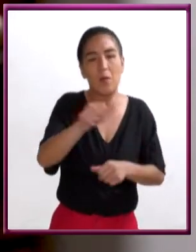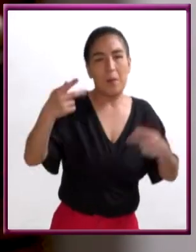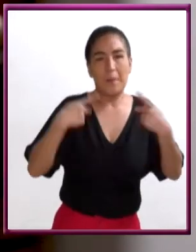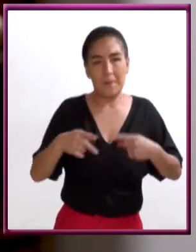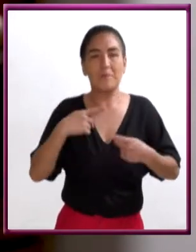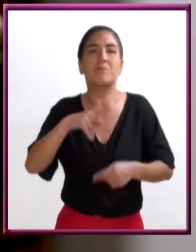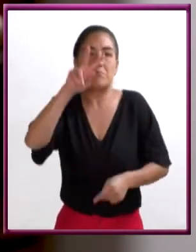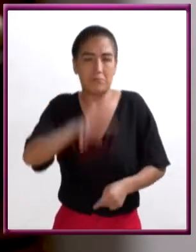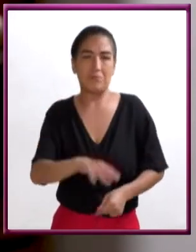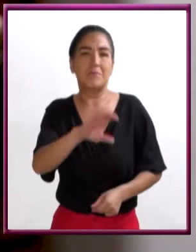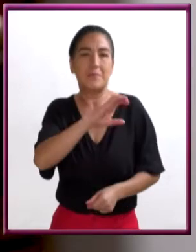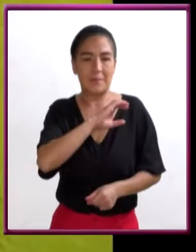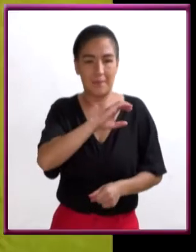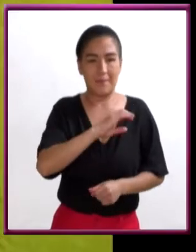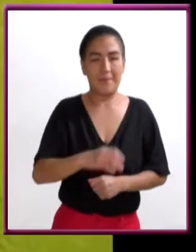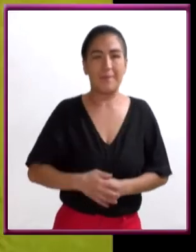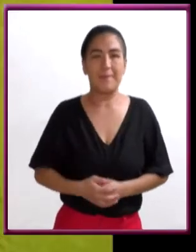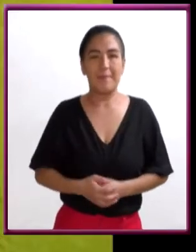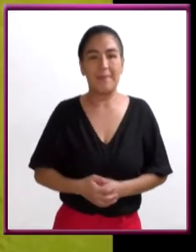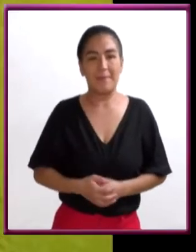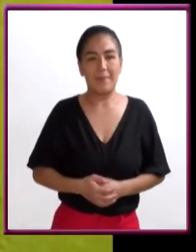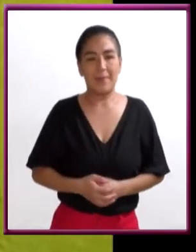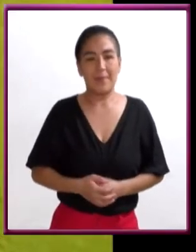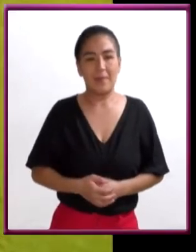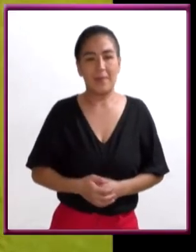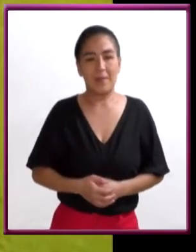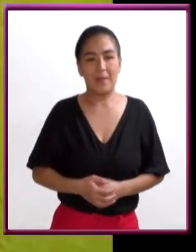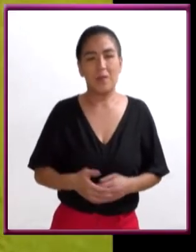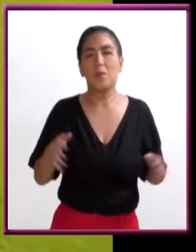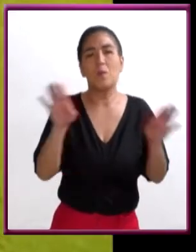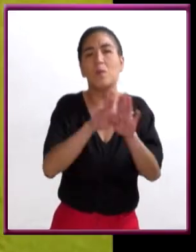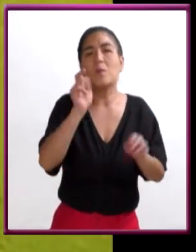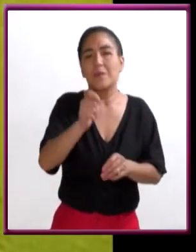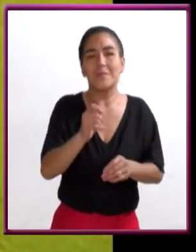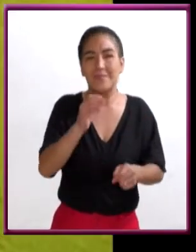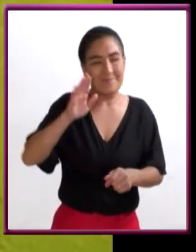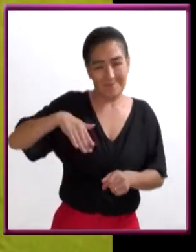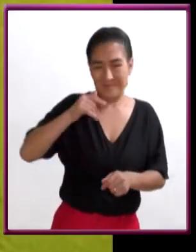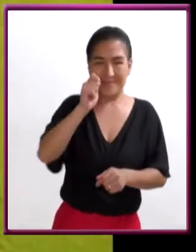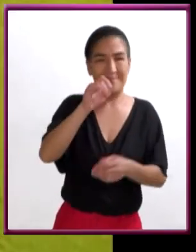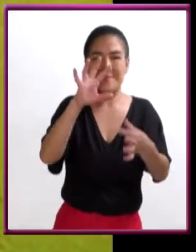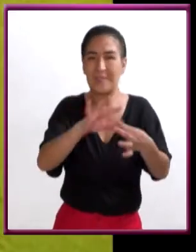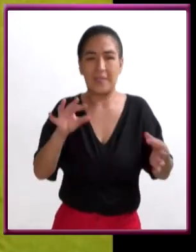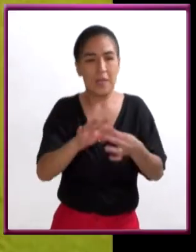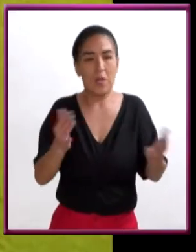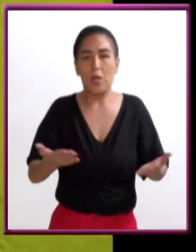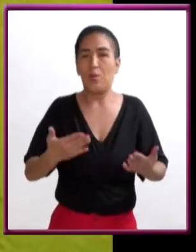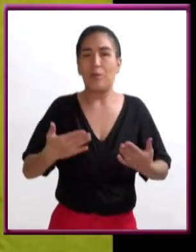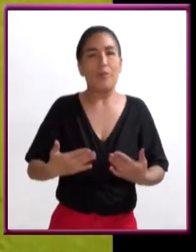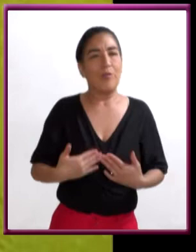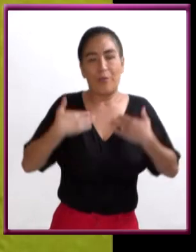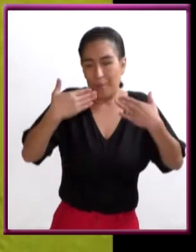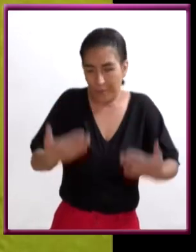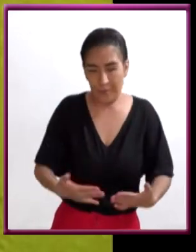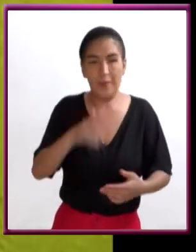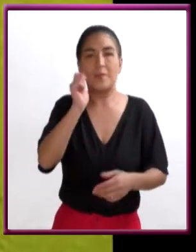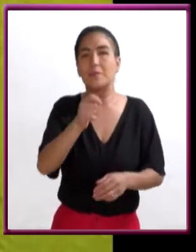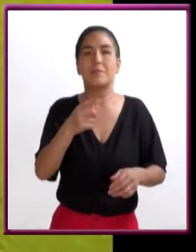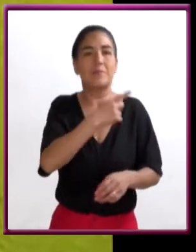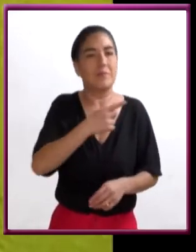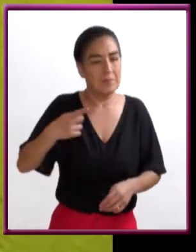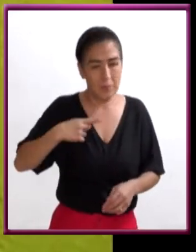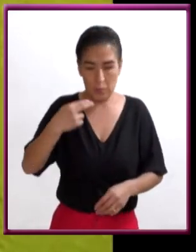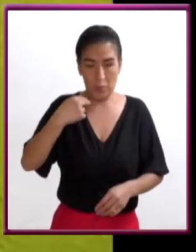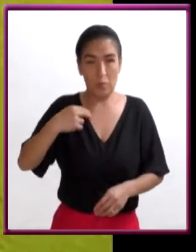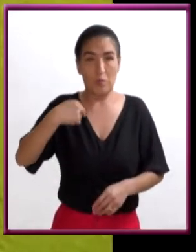persona que de verdad nos aprecie? Básicamente, pues en función de lo que hemos estado viendo, ¿no? La confianza nosotros